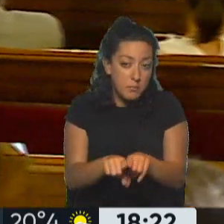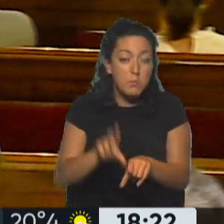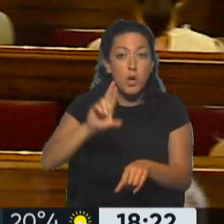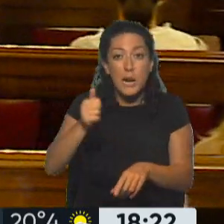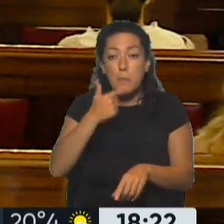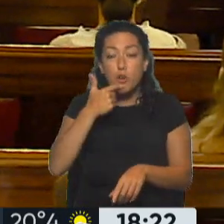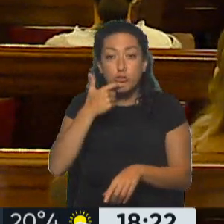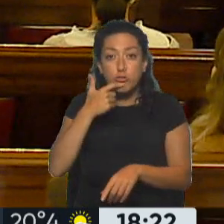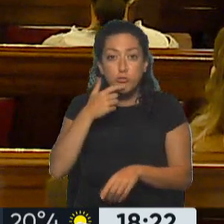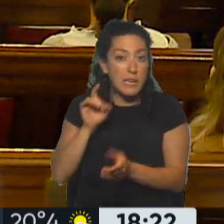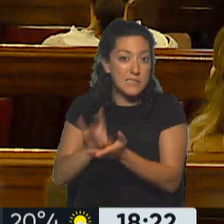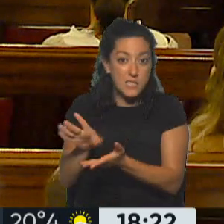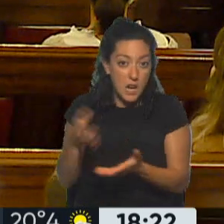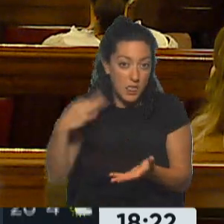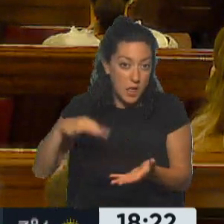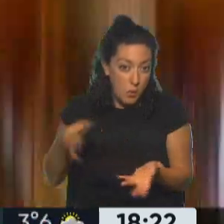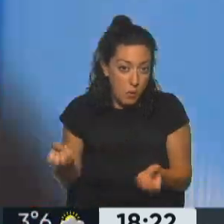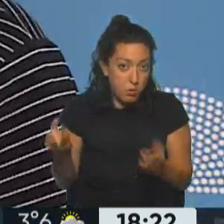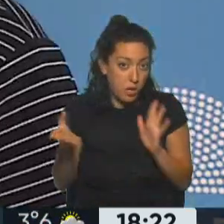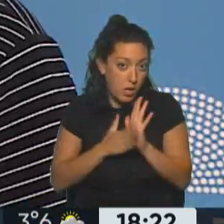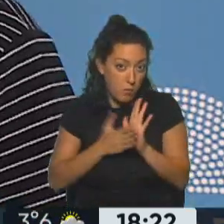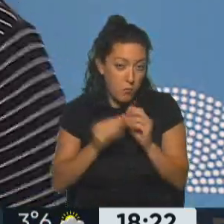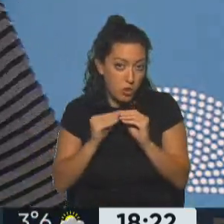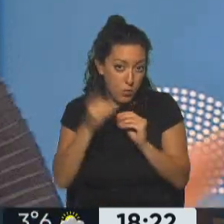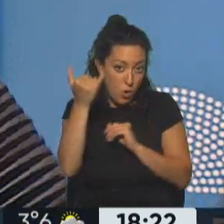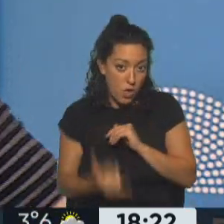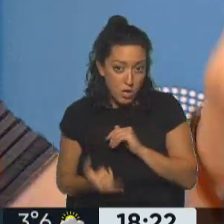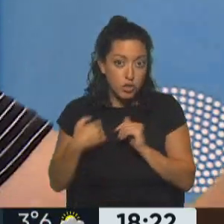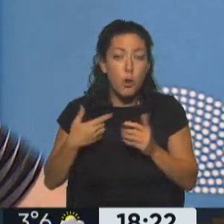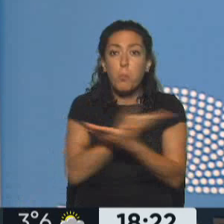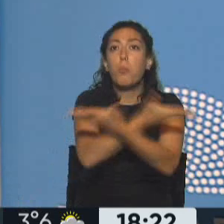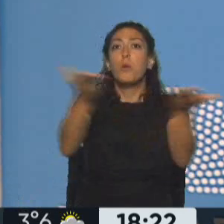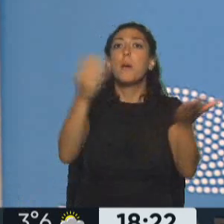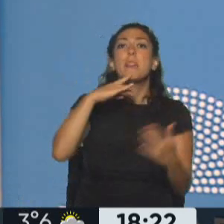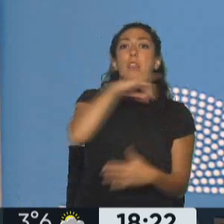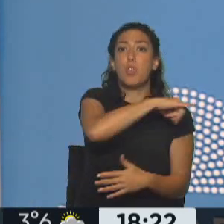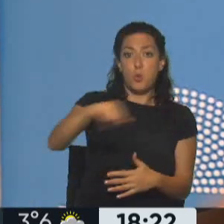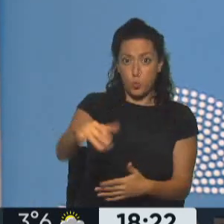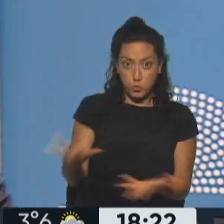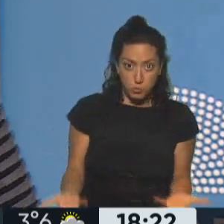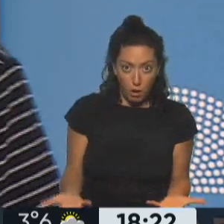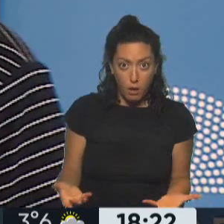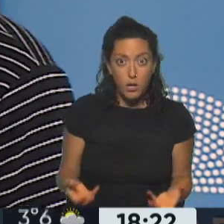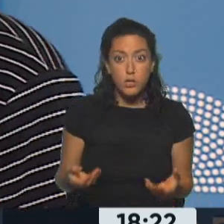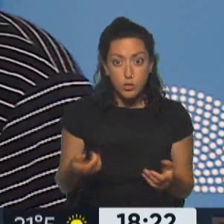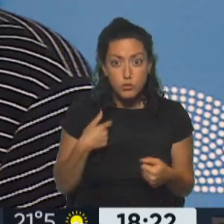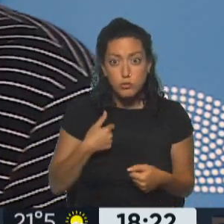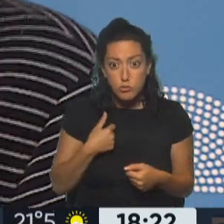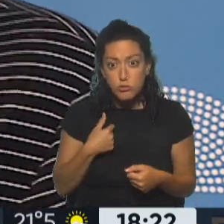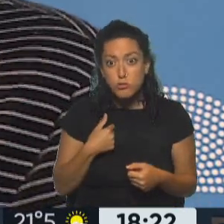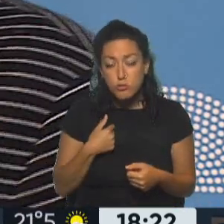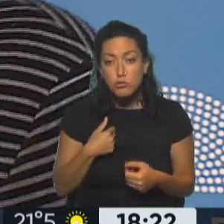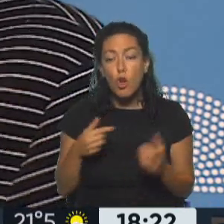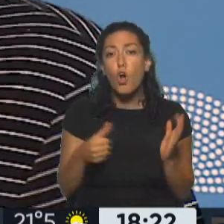Ramos con justa causa, y lo denuncié públicamente. Hoy mostré, ¿no?, montones